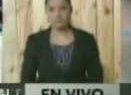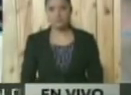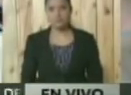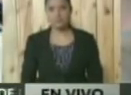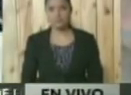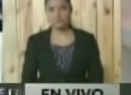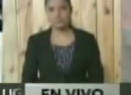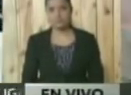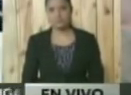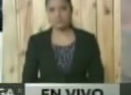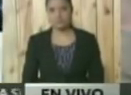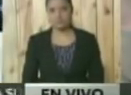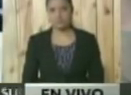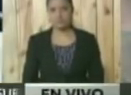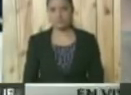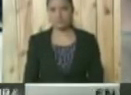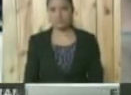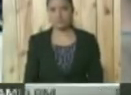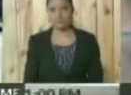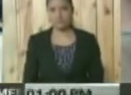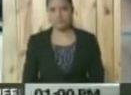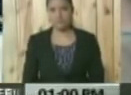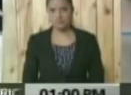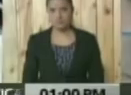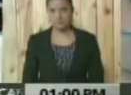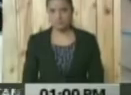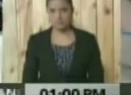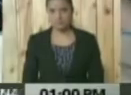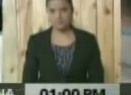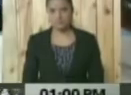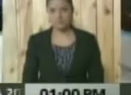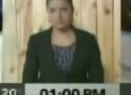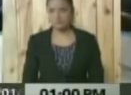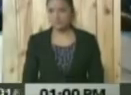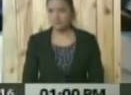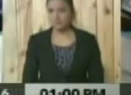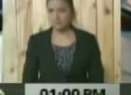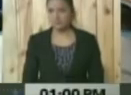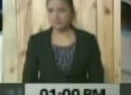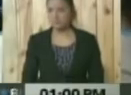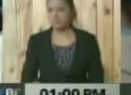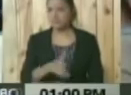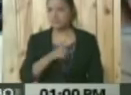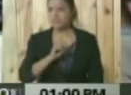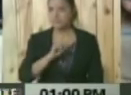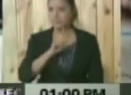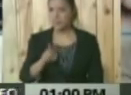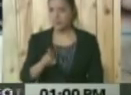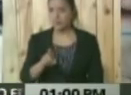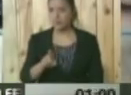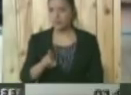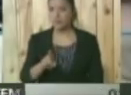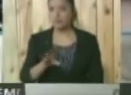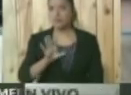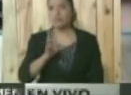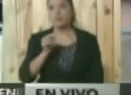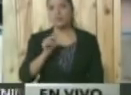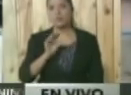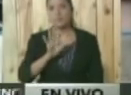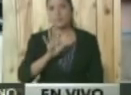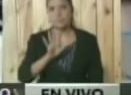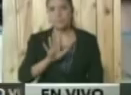de 400.000 personas cuya firma fue validada por el Consejo Nacional Electoral, que constituyen el doble de lo que se requería en este 1%? No, fíjese, por eso es